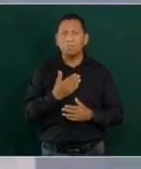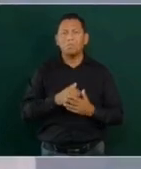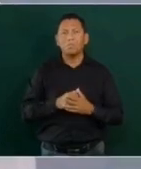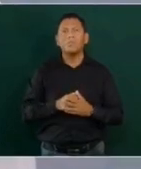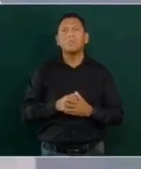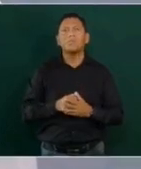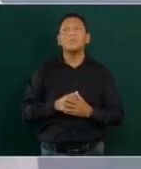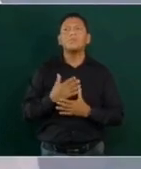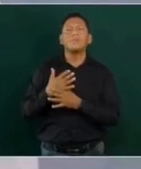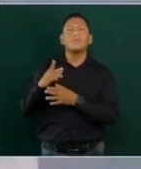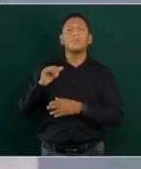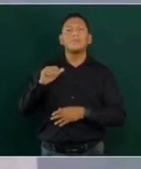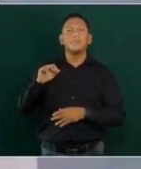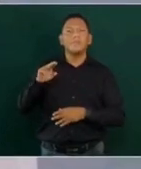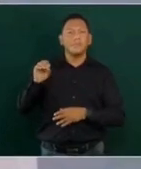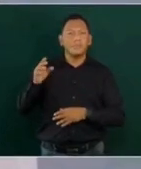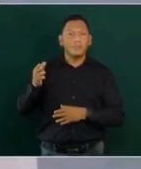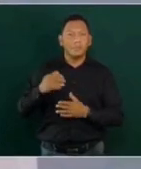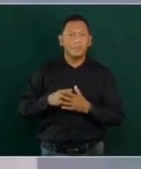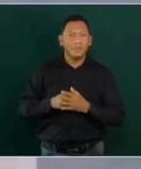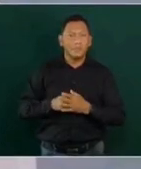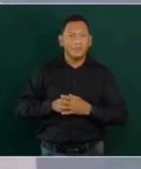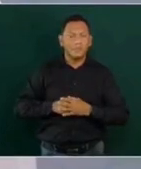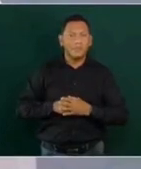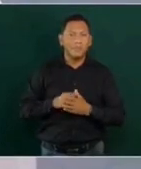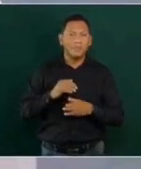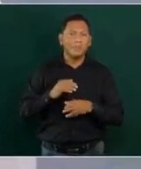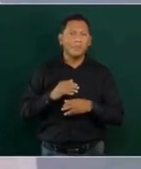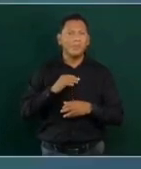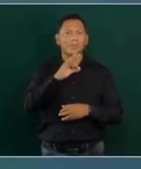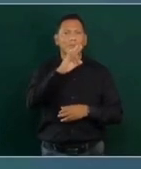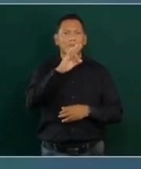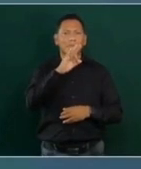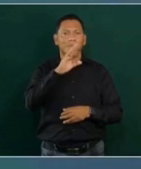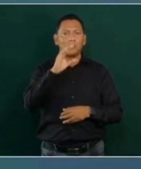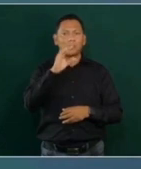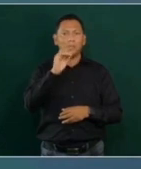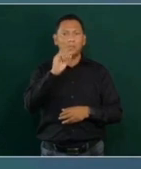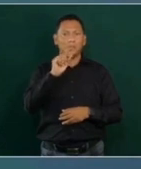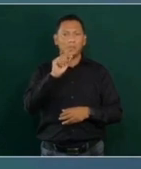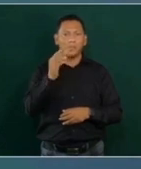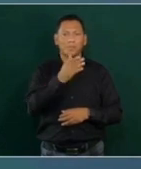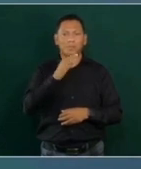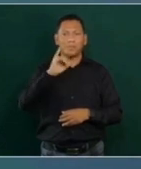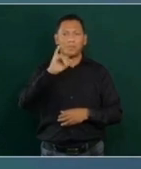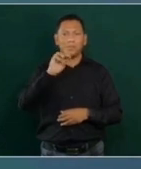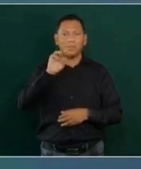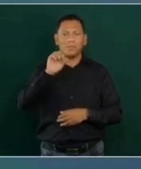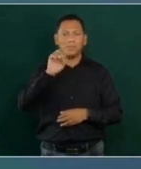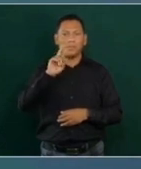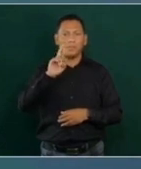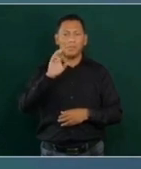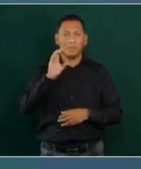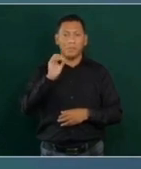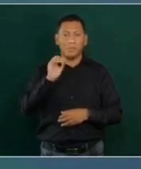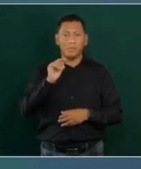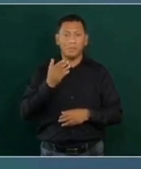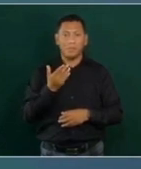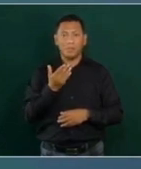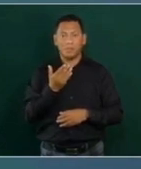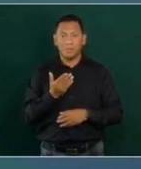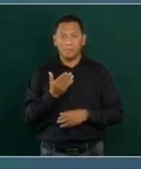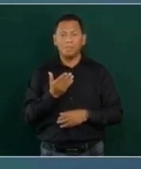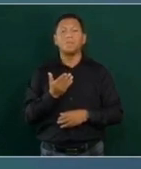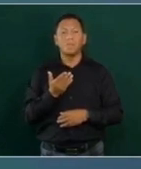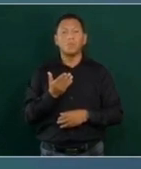diría cariño, por Francisco I. Madero, el apóstol de la democracia,